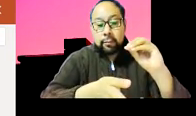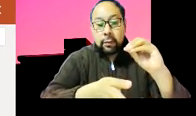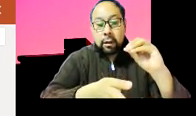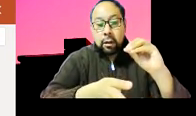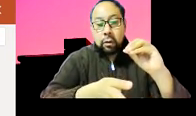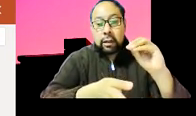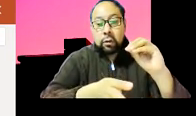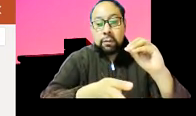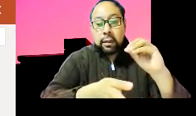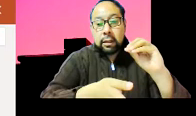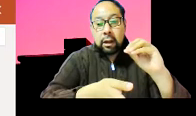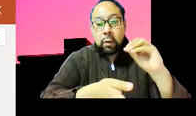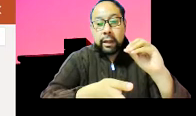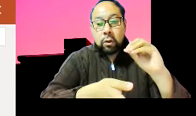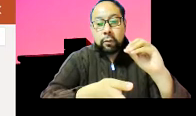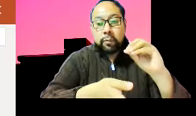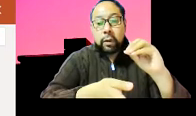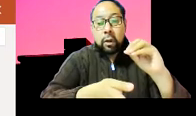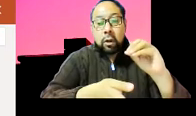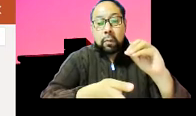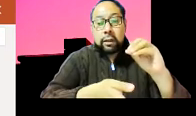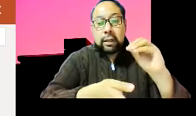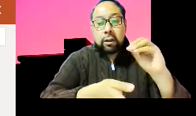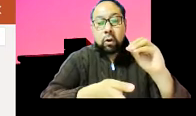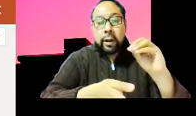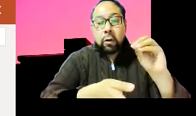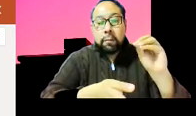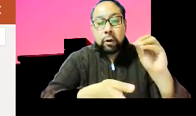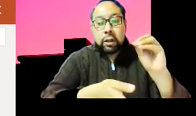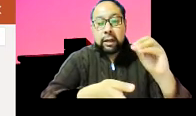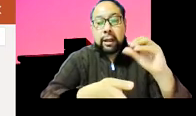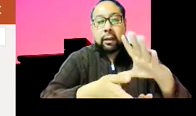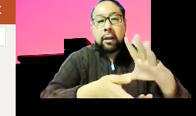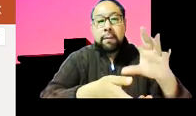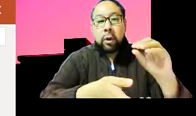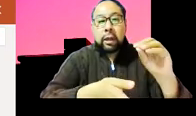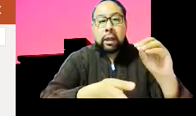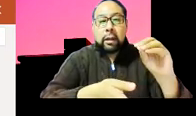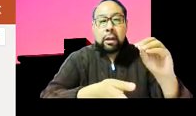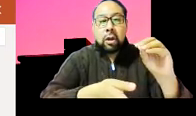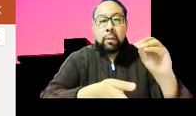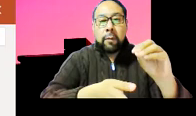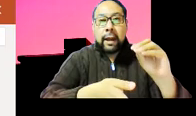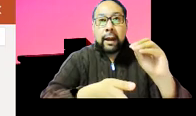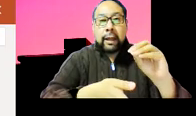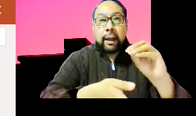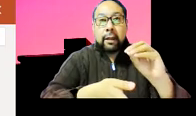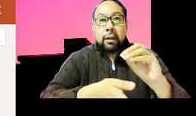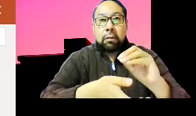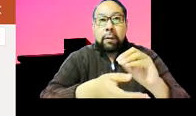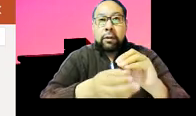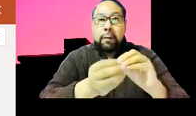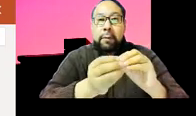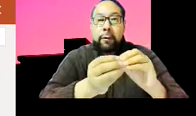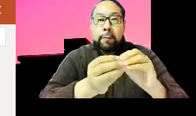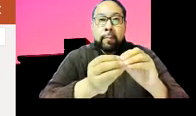credibilidad. No tanto si mientes en el momento como si se descubre con posterioridad, porque no volverán a creer en ti.